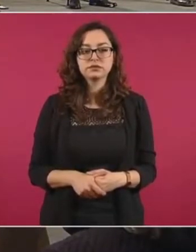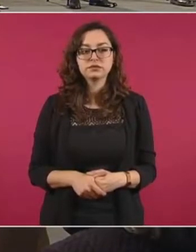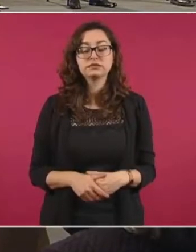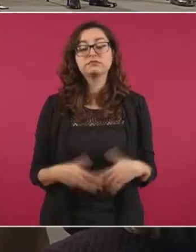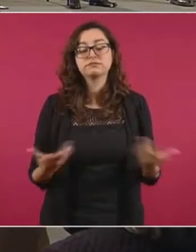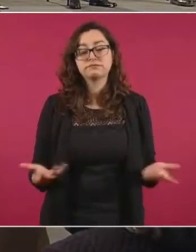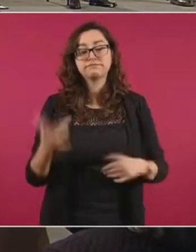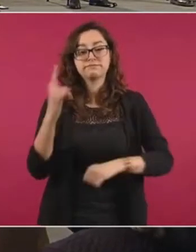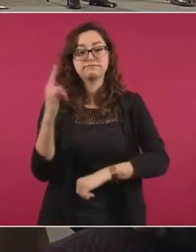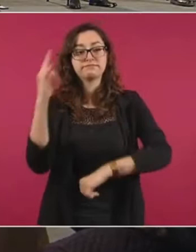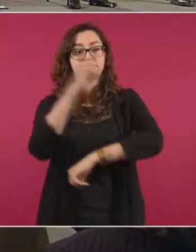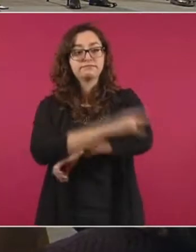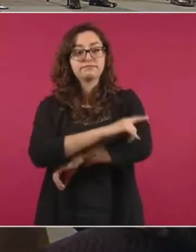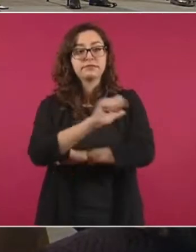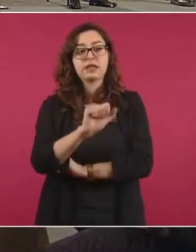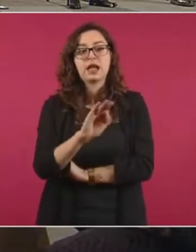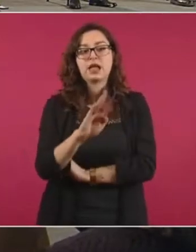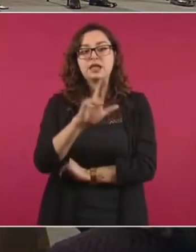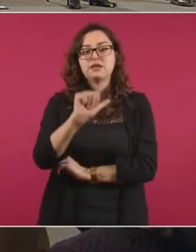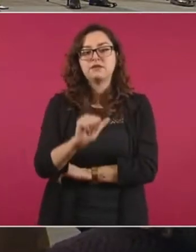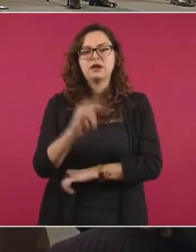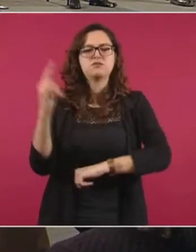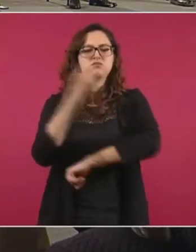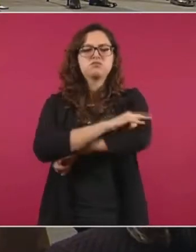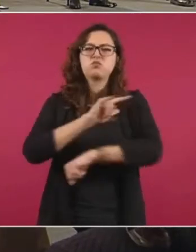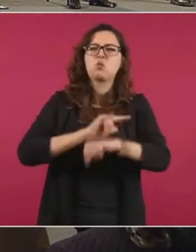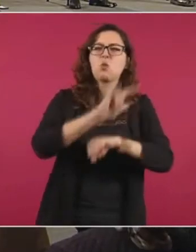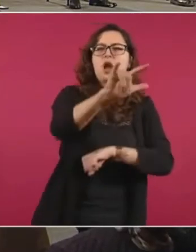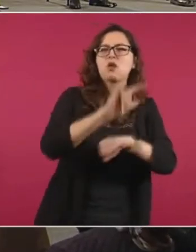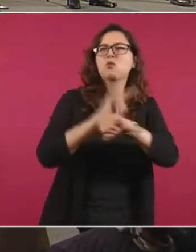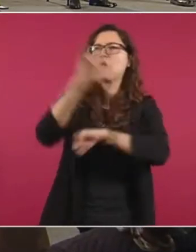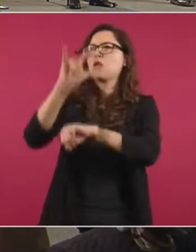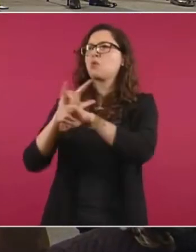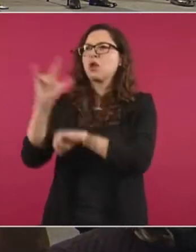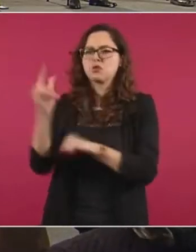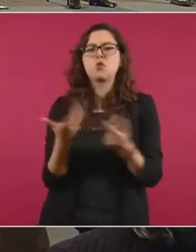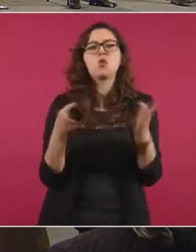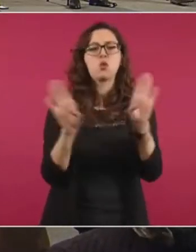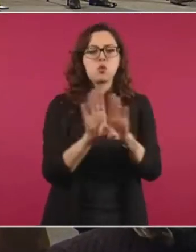Aeropuerto Internacional Felipe Ángeles. La que sigue, por favor.